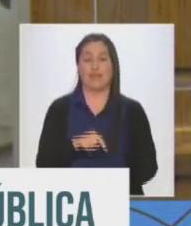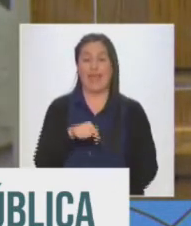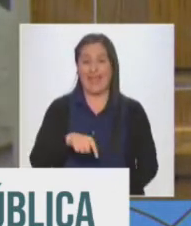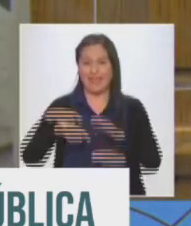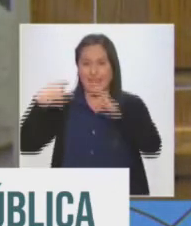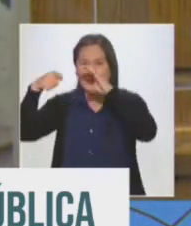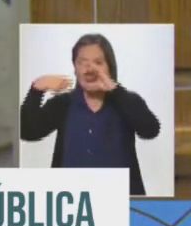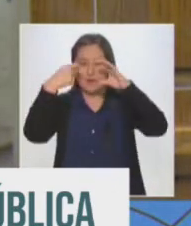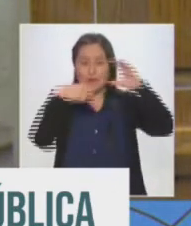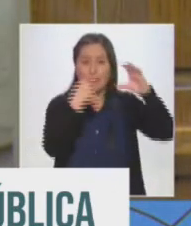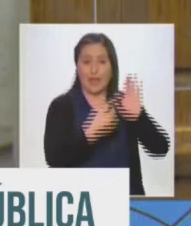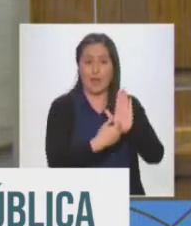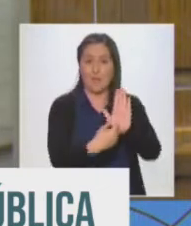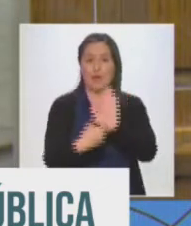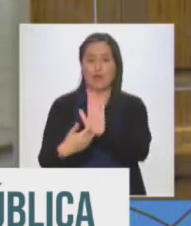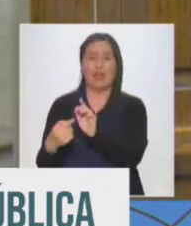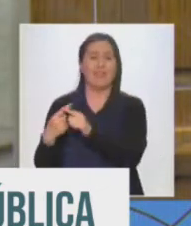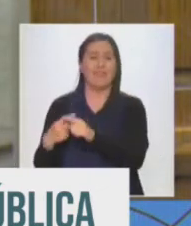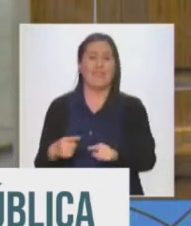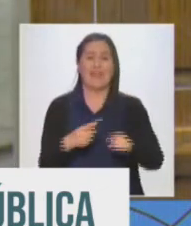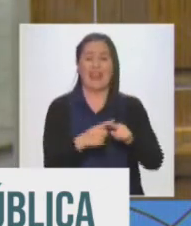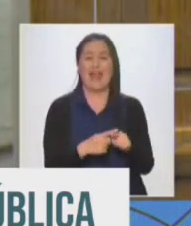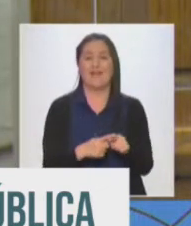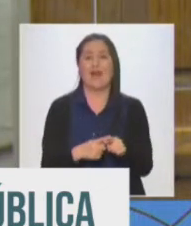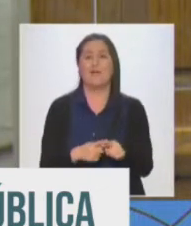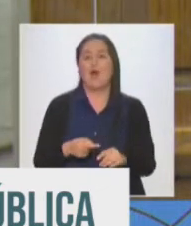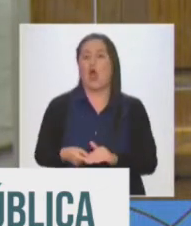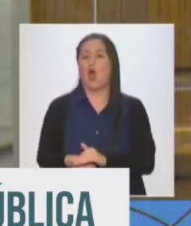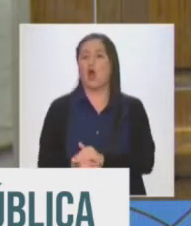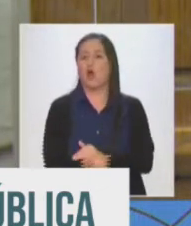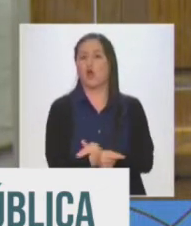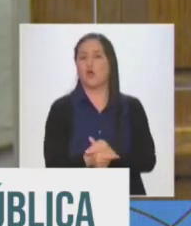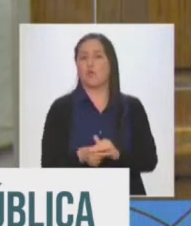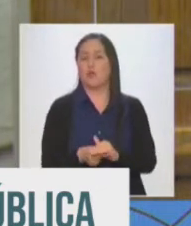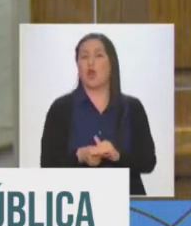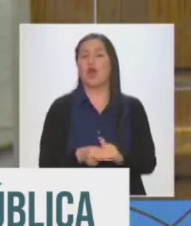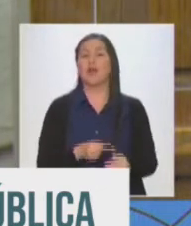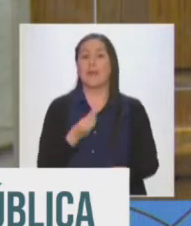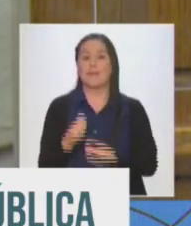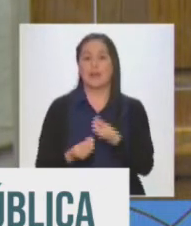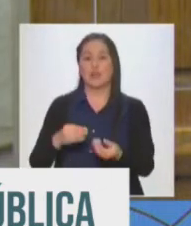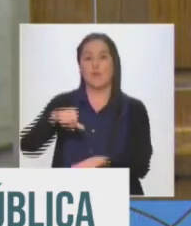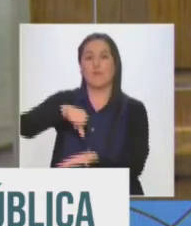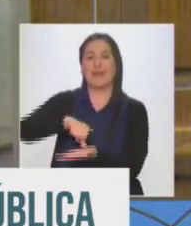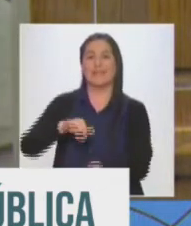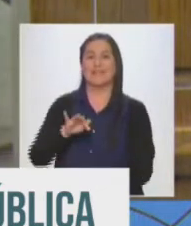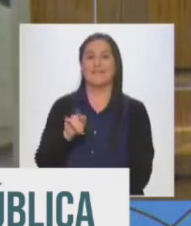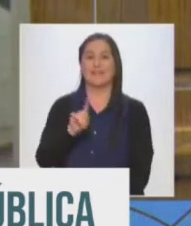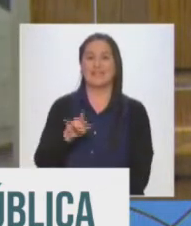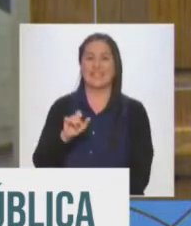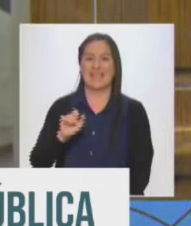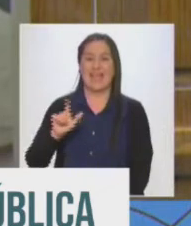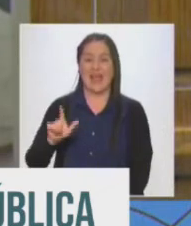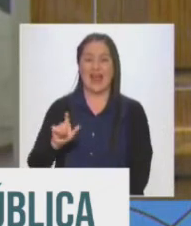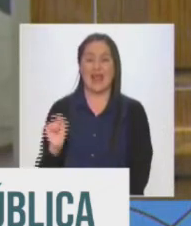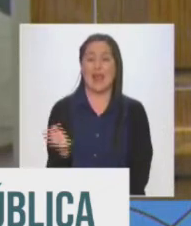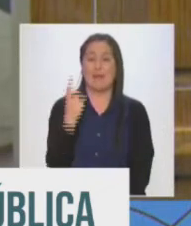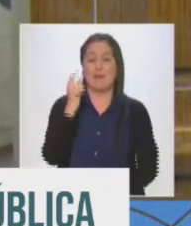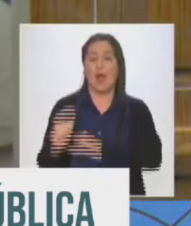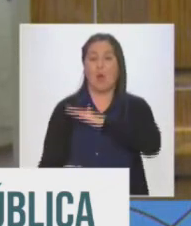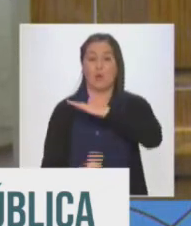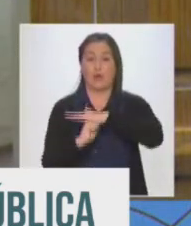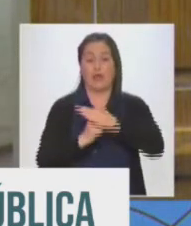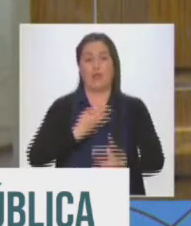reportaje reveló distintas acciones de lavado de activos y actos de corrupción ocurridas en las Islas Vírgenes, Y es así como el nombre de la primera autoridad de nuestro